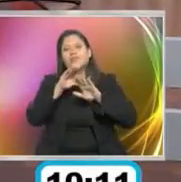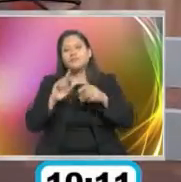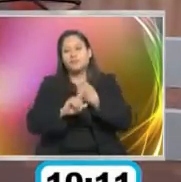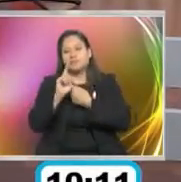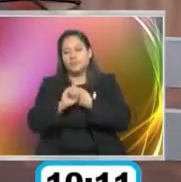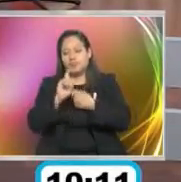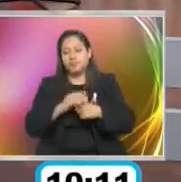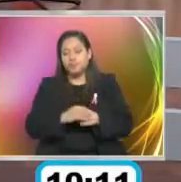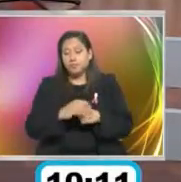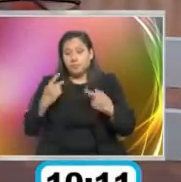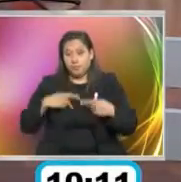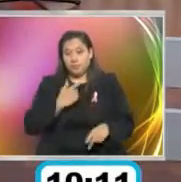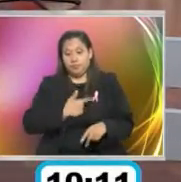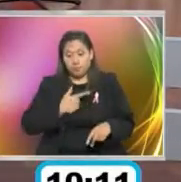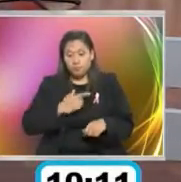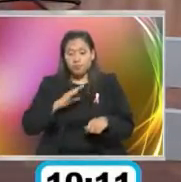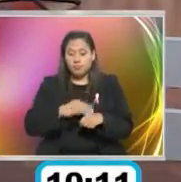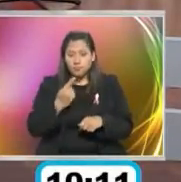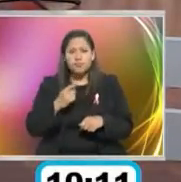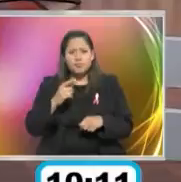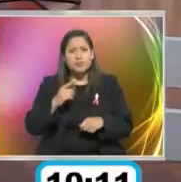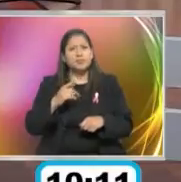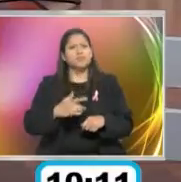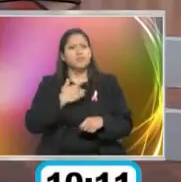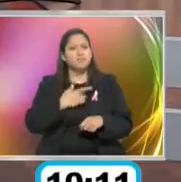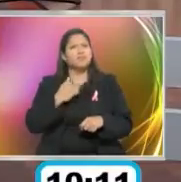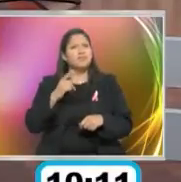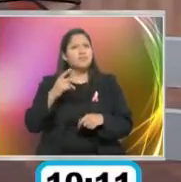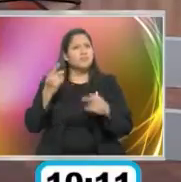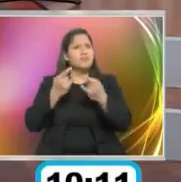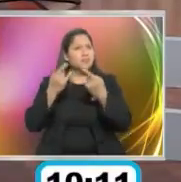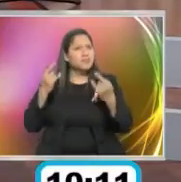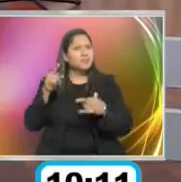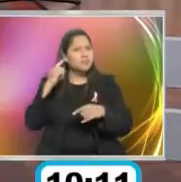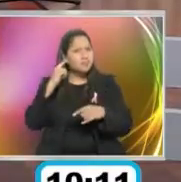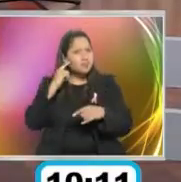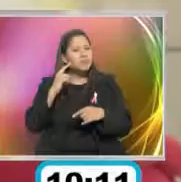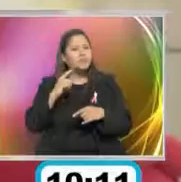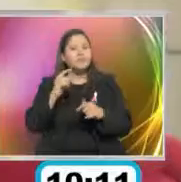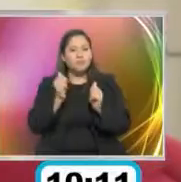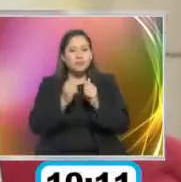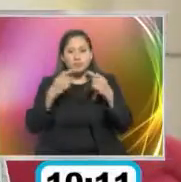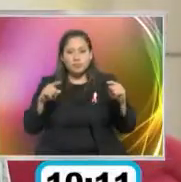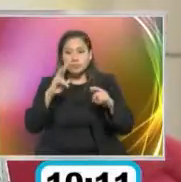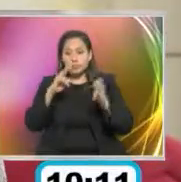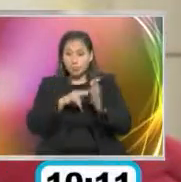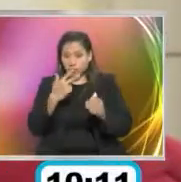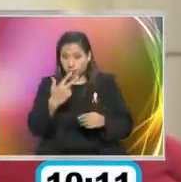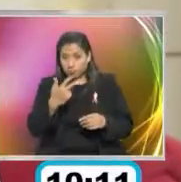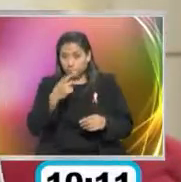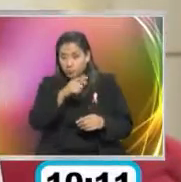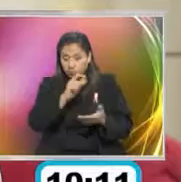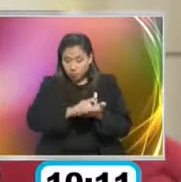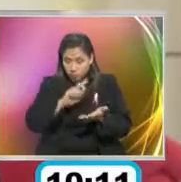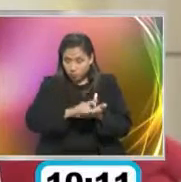le gusta porque se identifica con lo que pasa. Claro. Pero con música. Entonces desde el 2008 ustedes están haciendo esto,